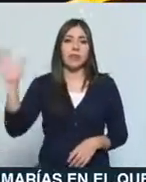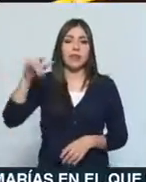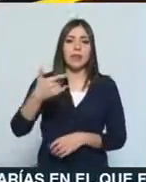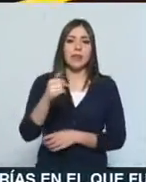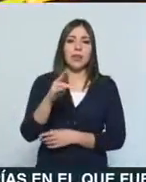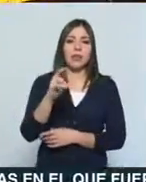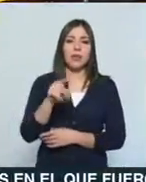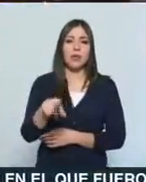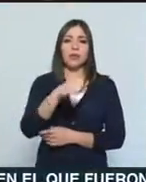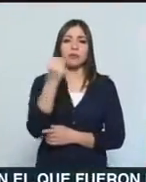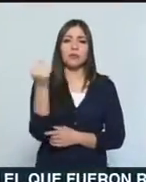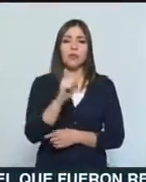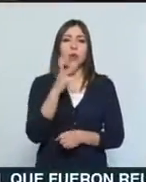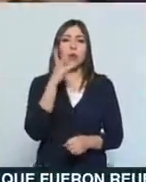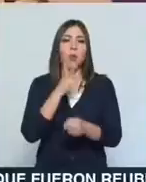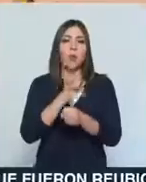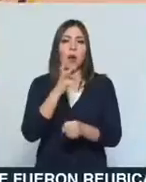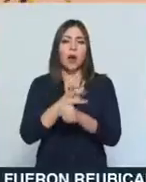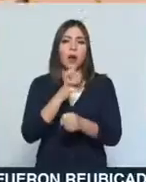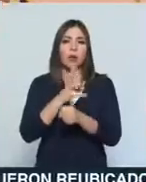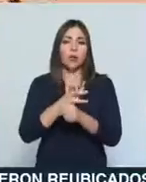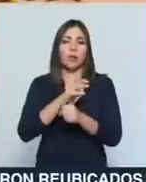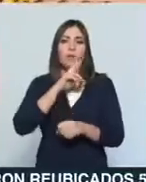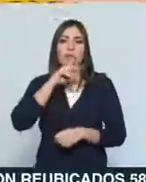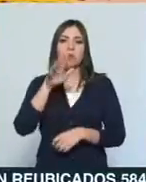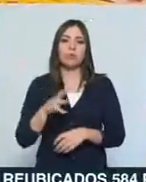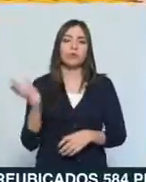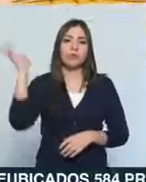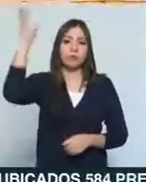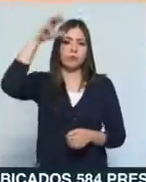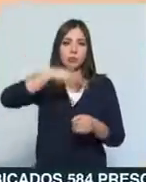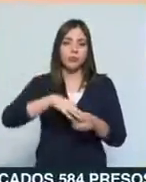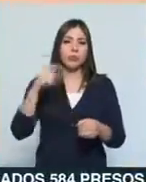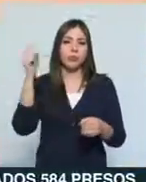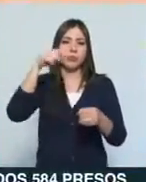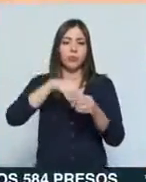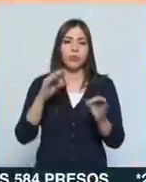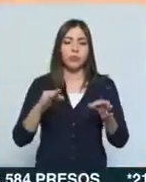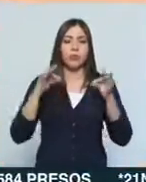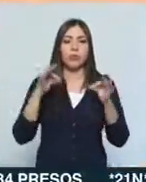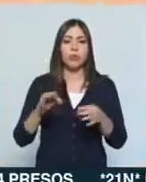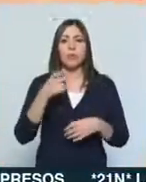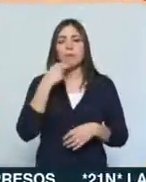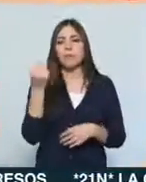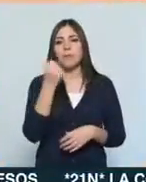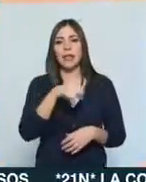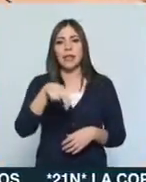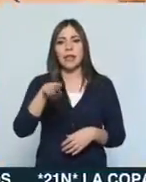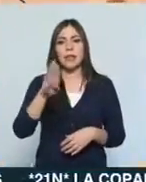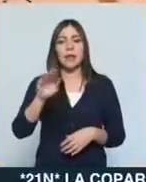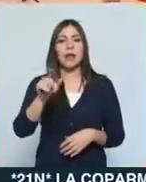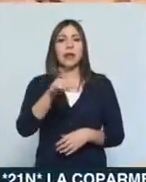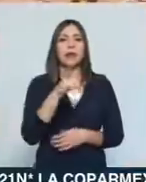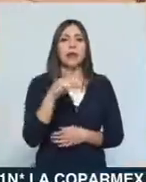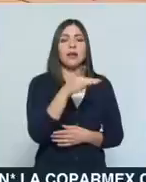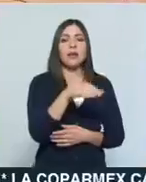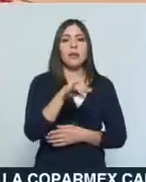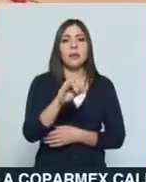cuarto máximo anotador en la historia de la NBA con 32.311 puntos, superando por fin al legendario Michael Jordan,